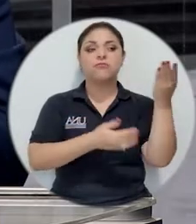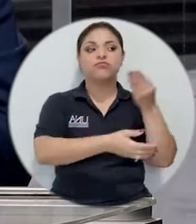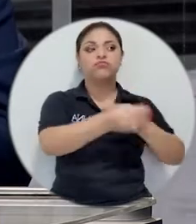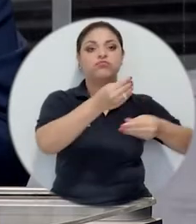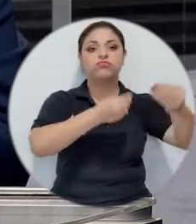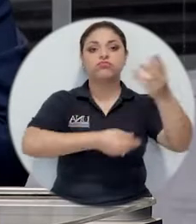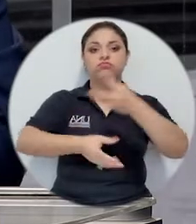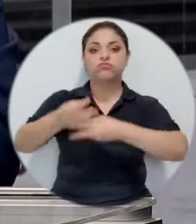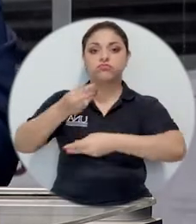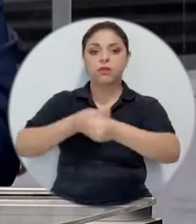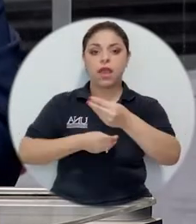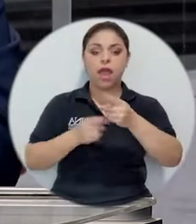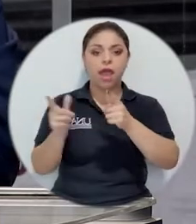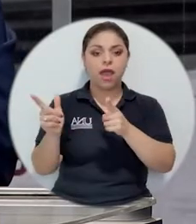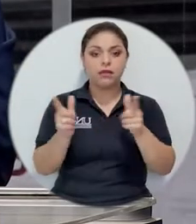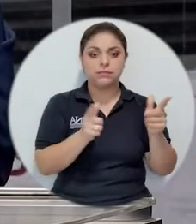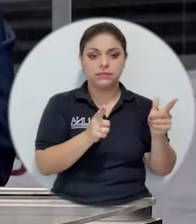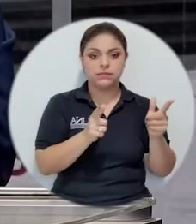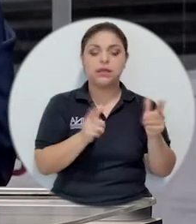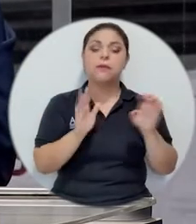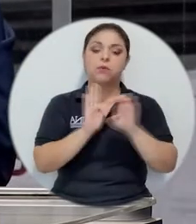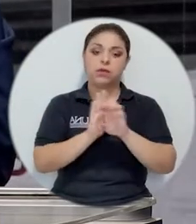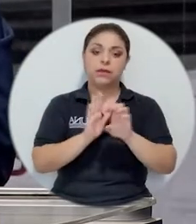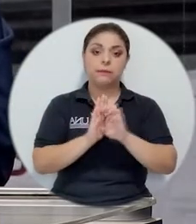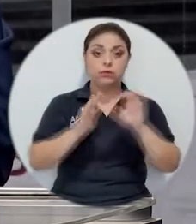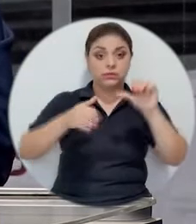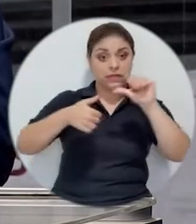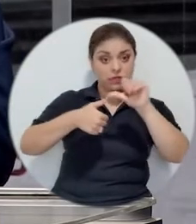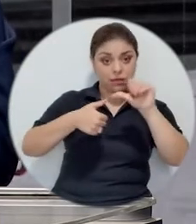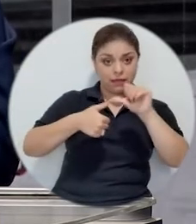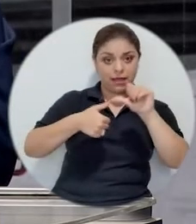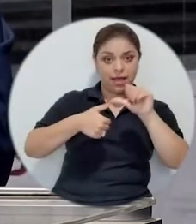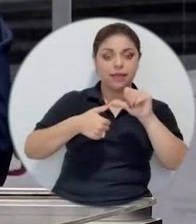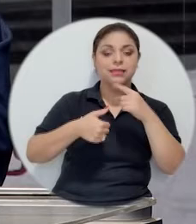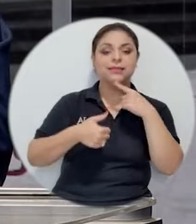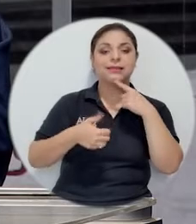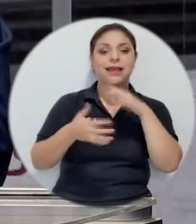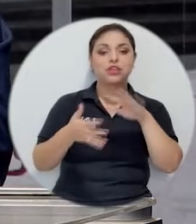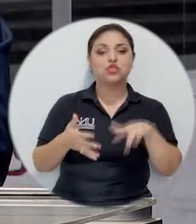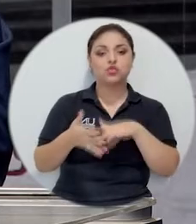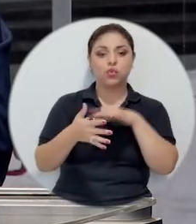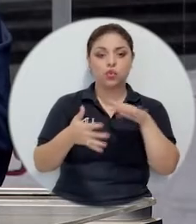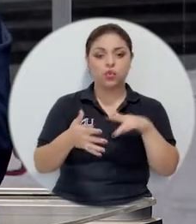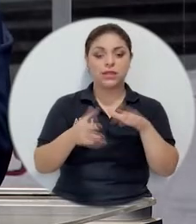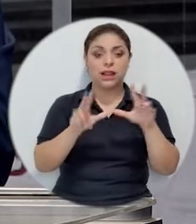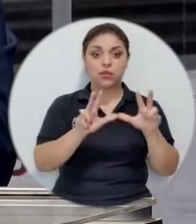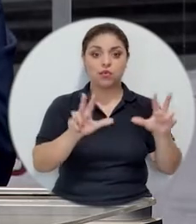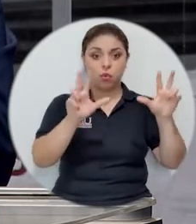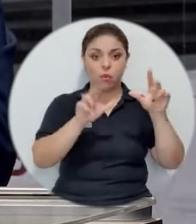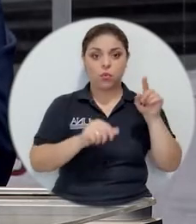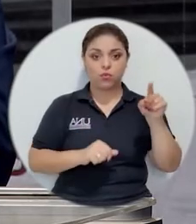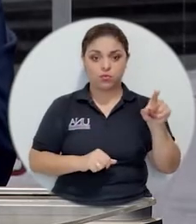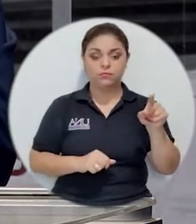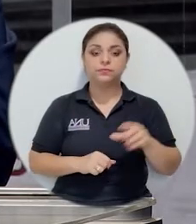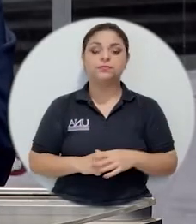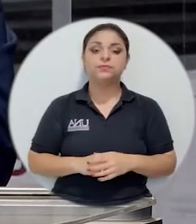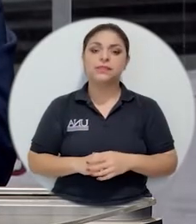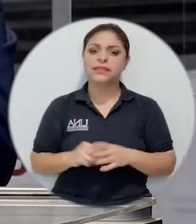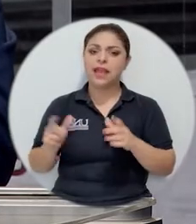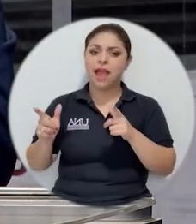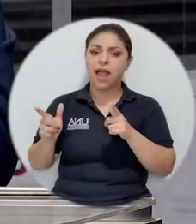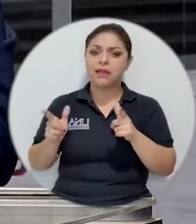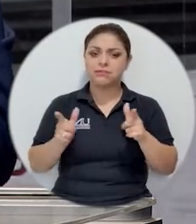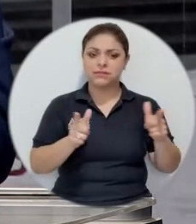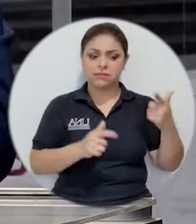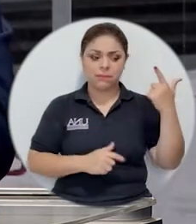a los países de la región. En Centroamérica, por ejemplo, según los estudios que se habían hecho de Naciones Unidas sobre el tema de las armas, gran